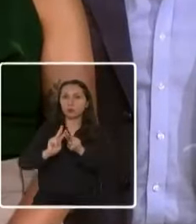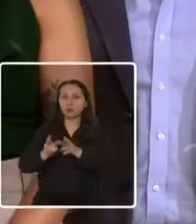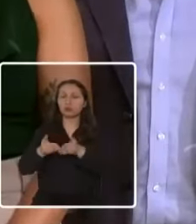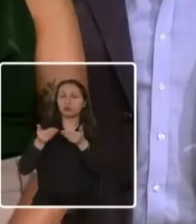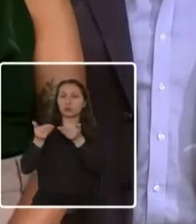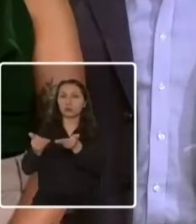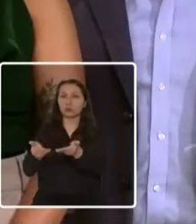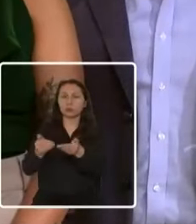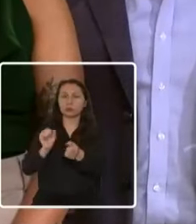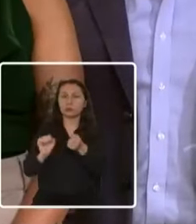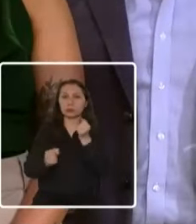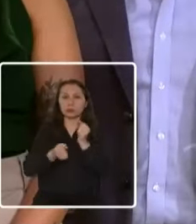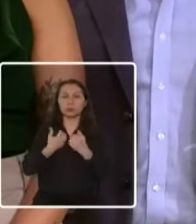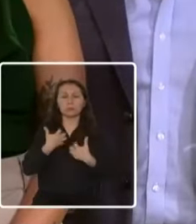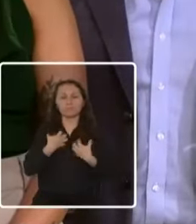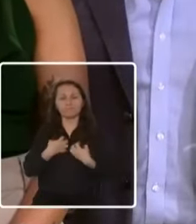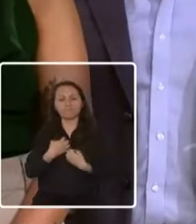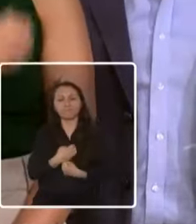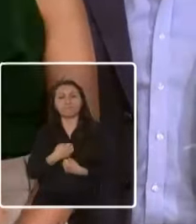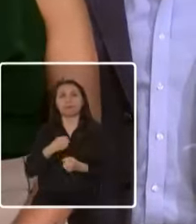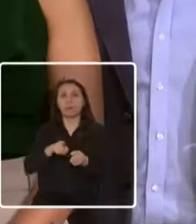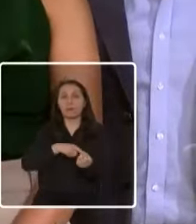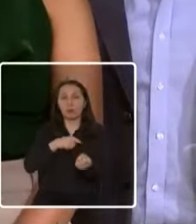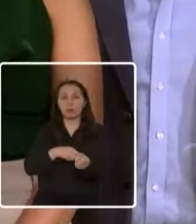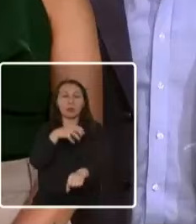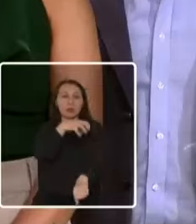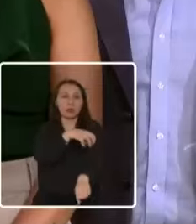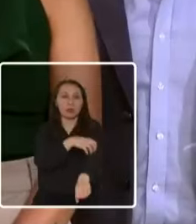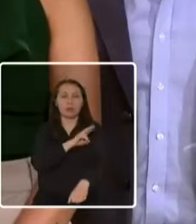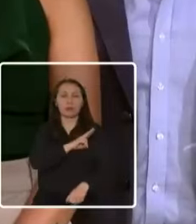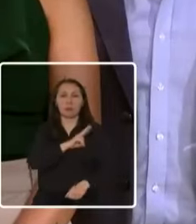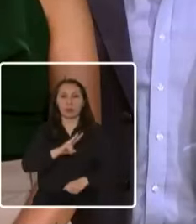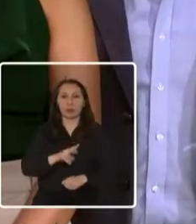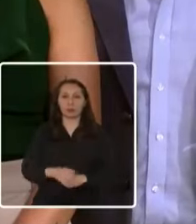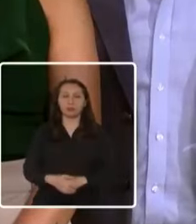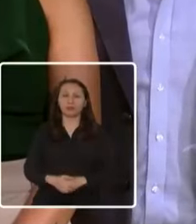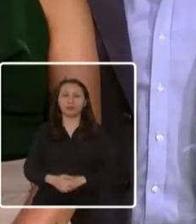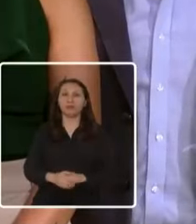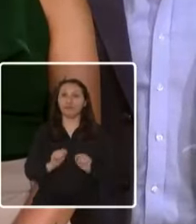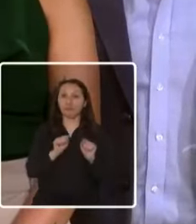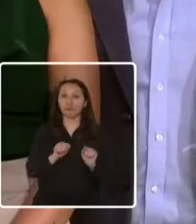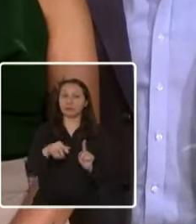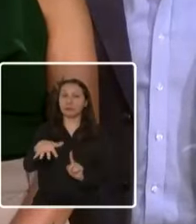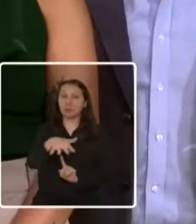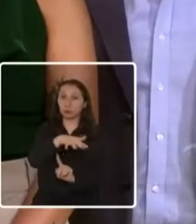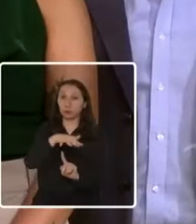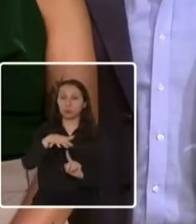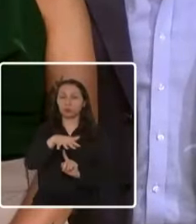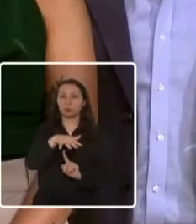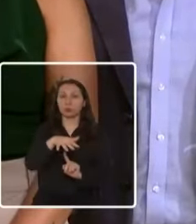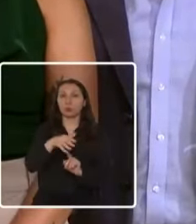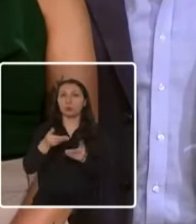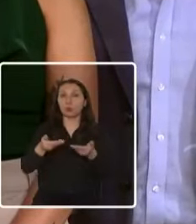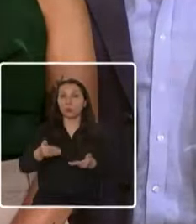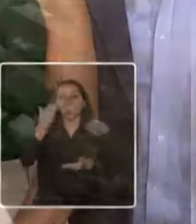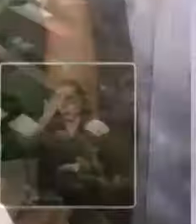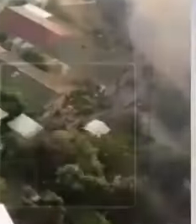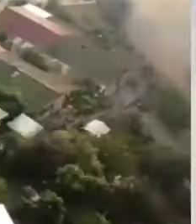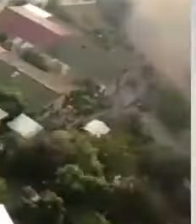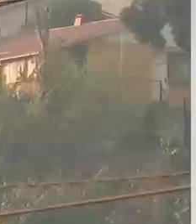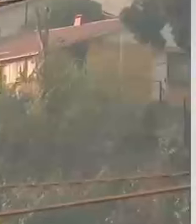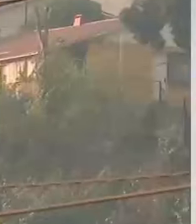resolver las angustias que tienen las familias de la región de Valparaíso. En ese contexto es que hoy día,